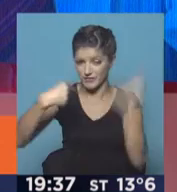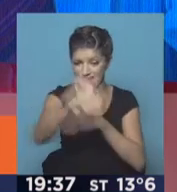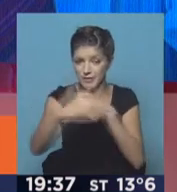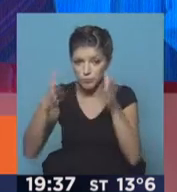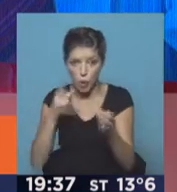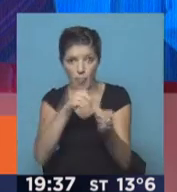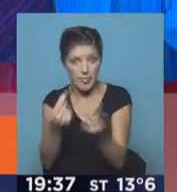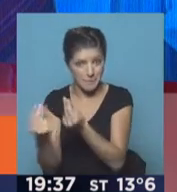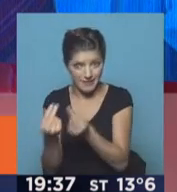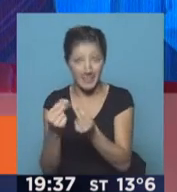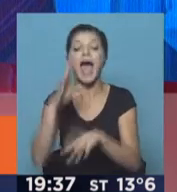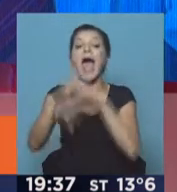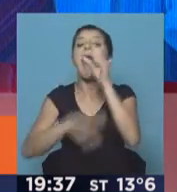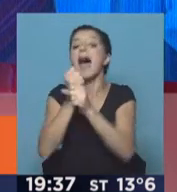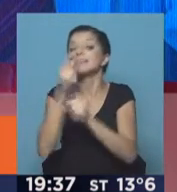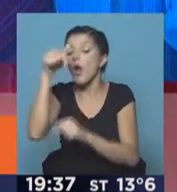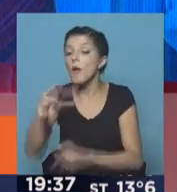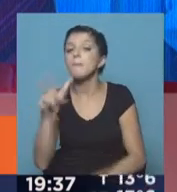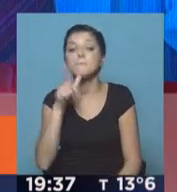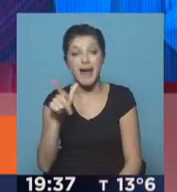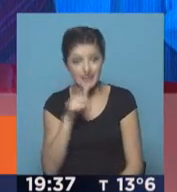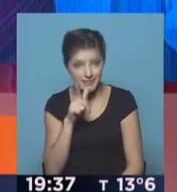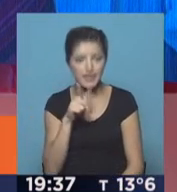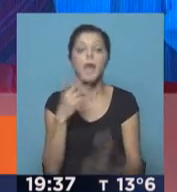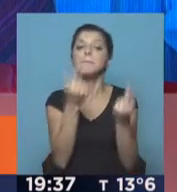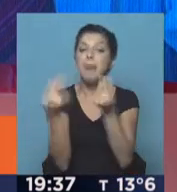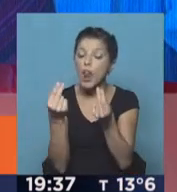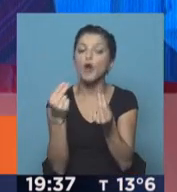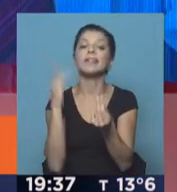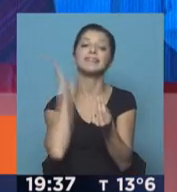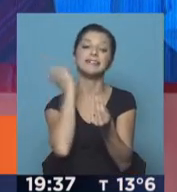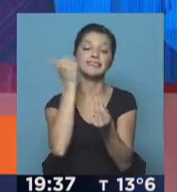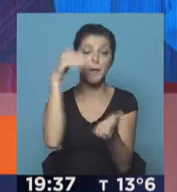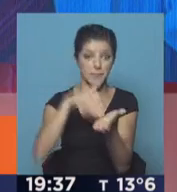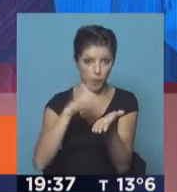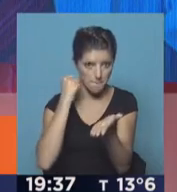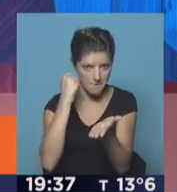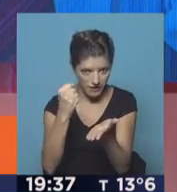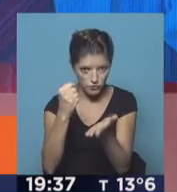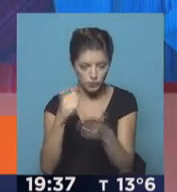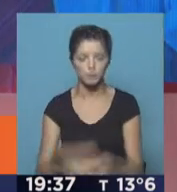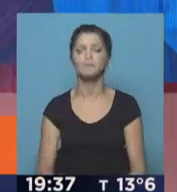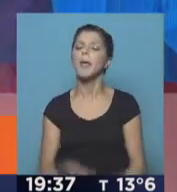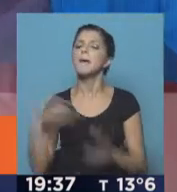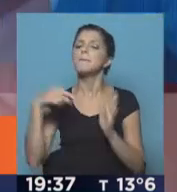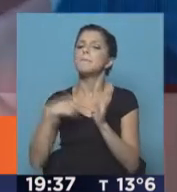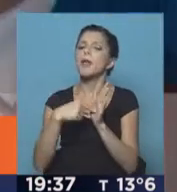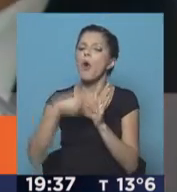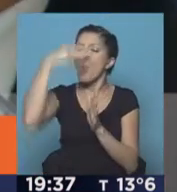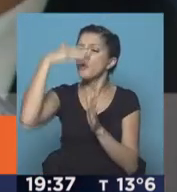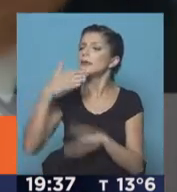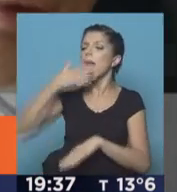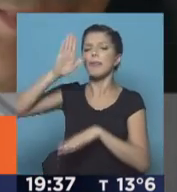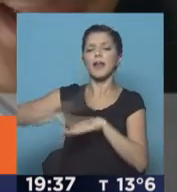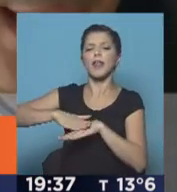contabilizaron, hasta ahora parecería que tendría 16 millones de pesos. Pero, ¿qué dice la declaración jurada, la última declaración jurada de